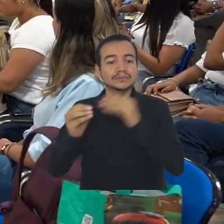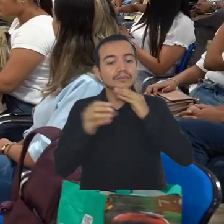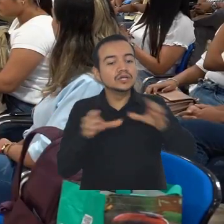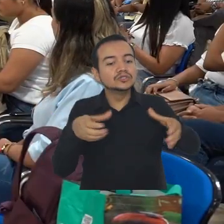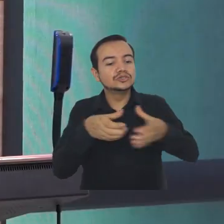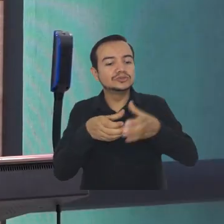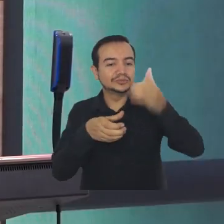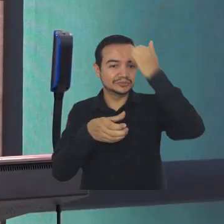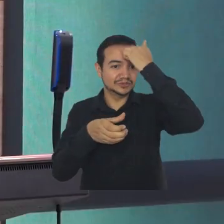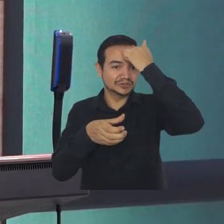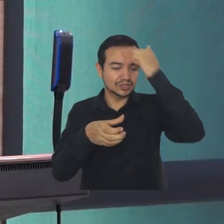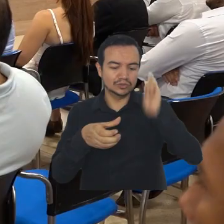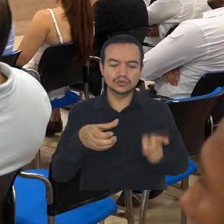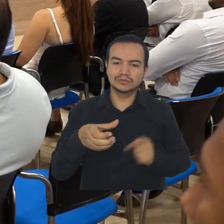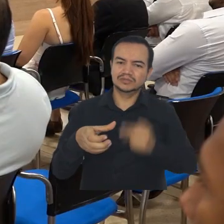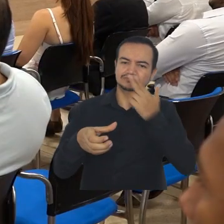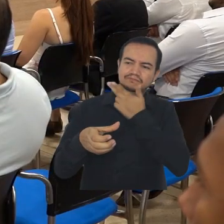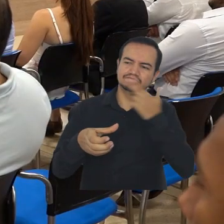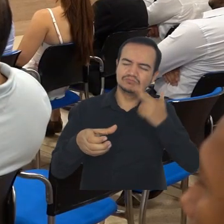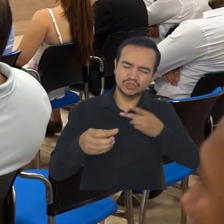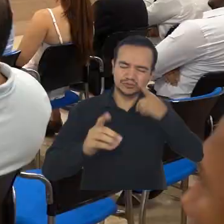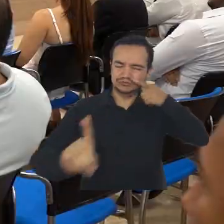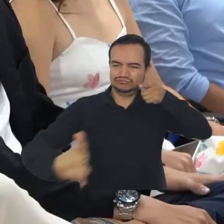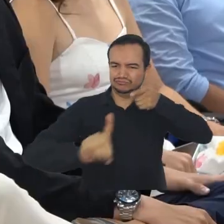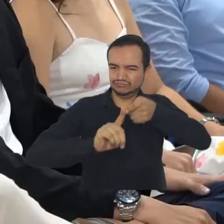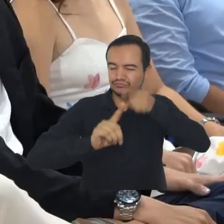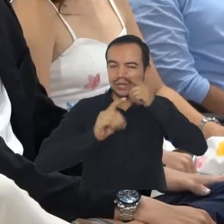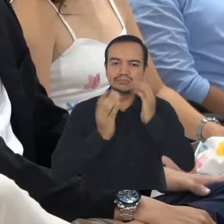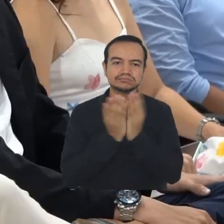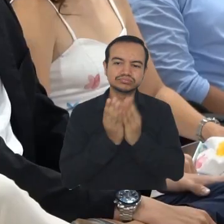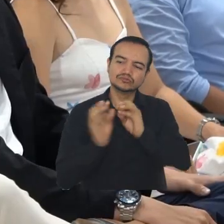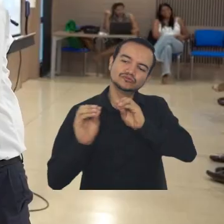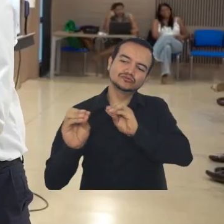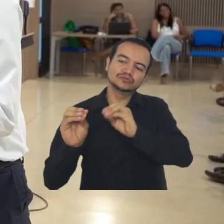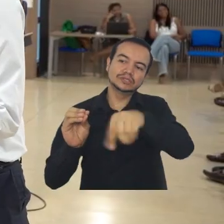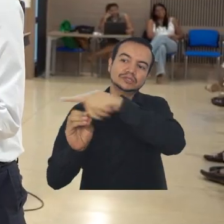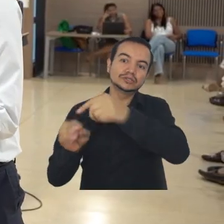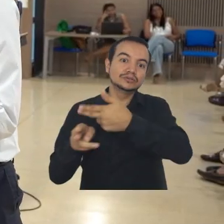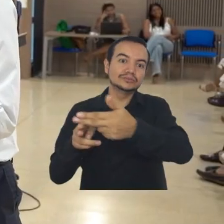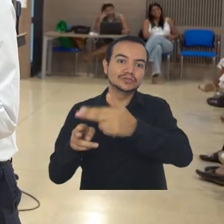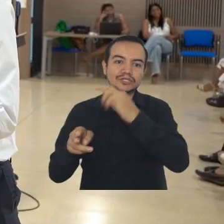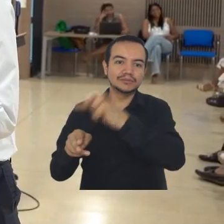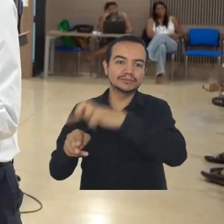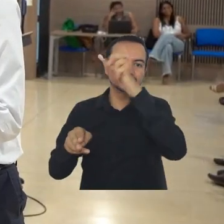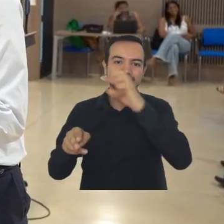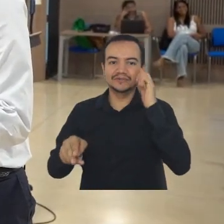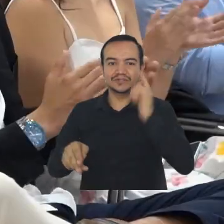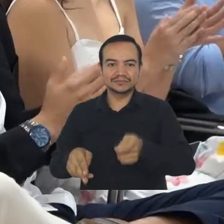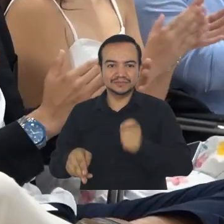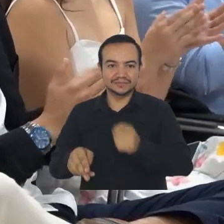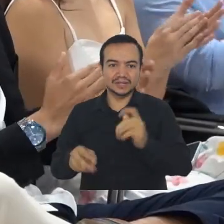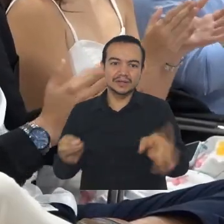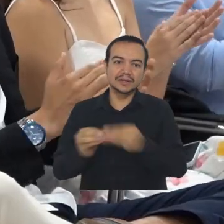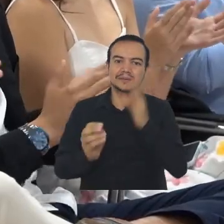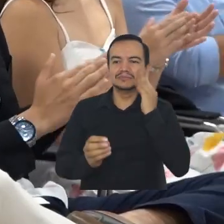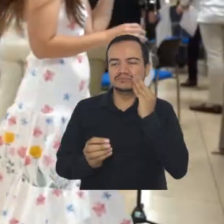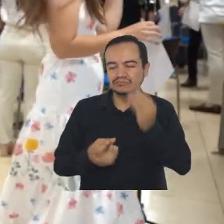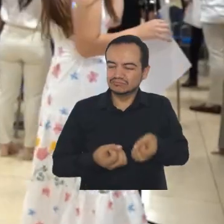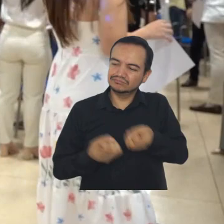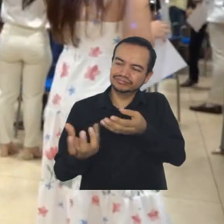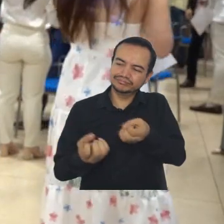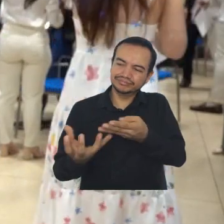cuerpo profesoral por su compromiso permanente con la educación como futuros abogados, por sus conocimientos, aportes y